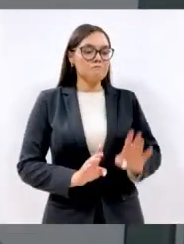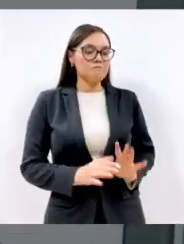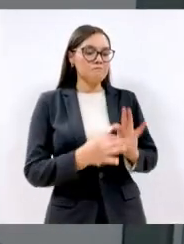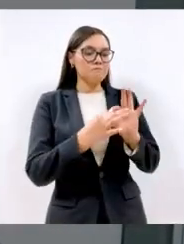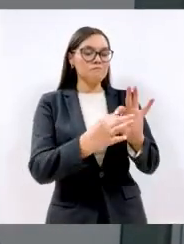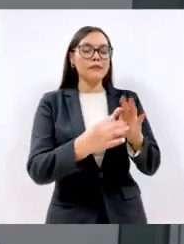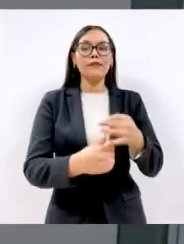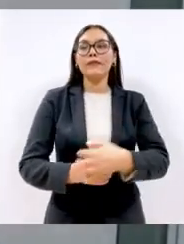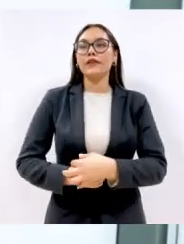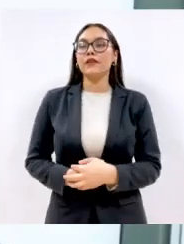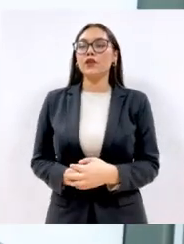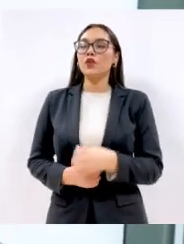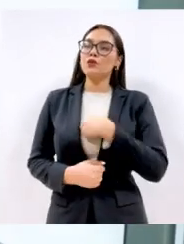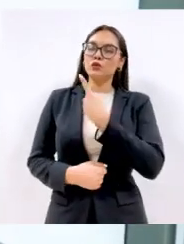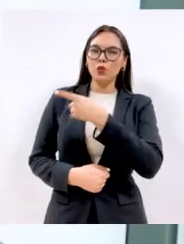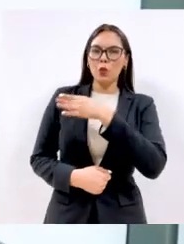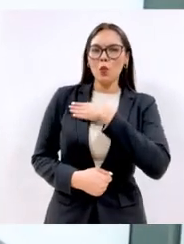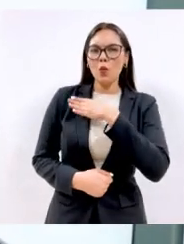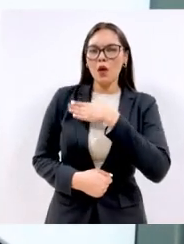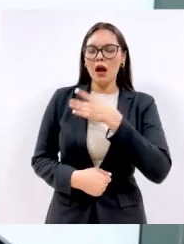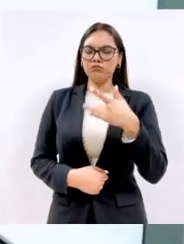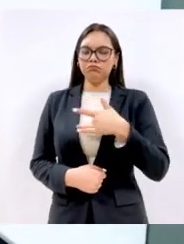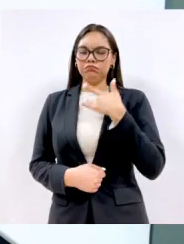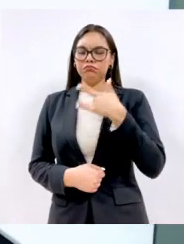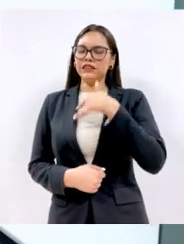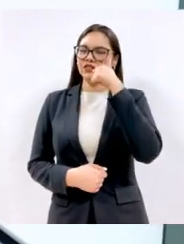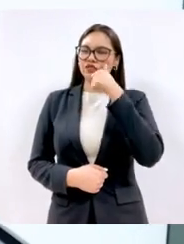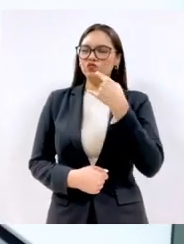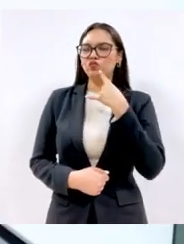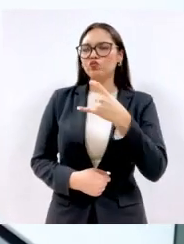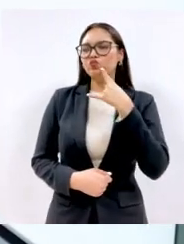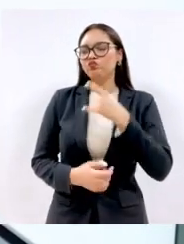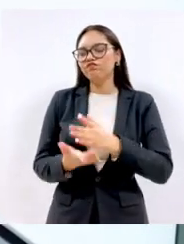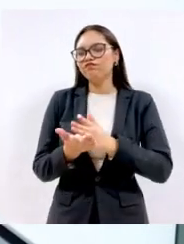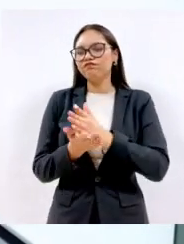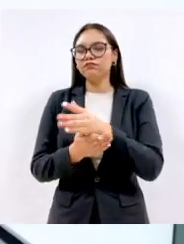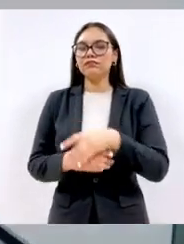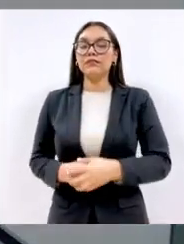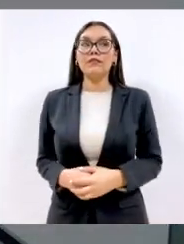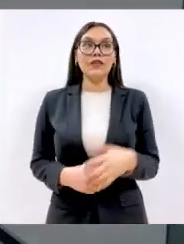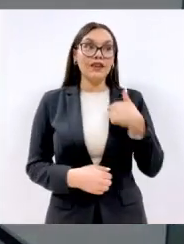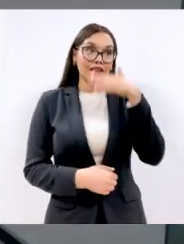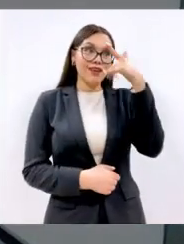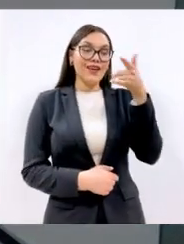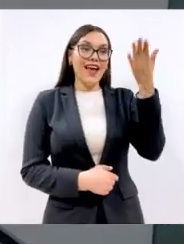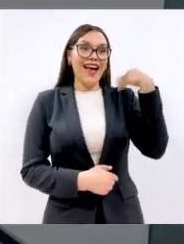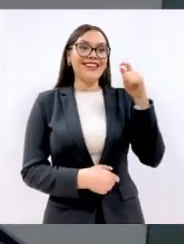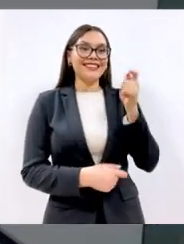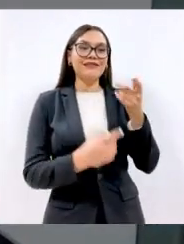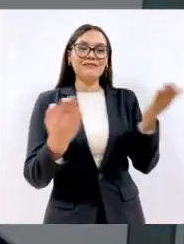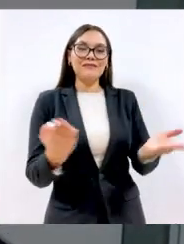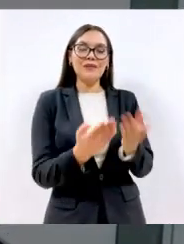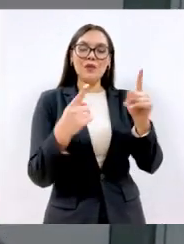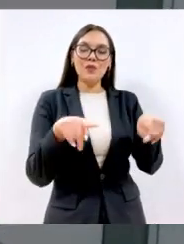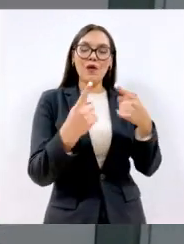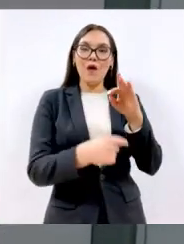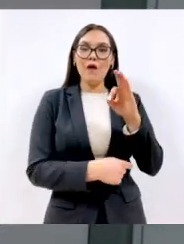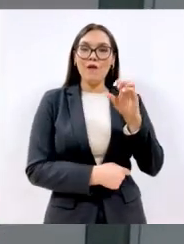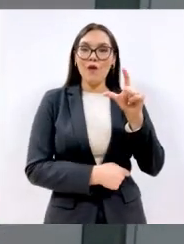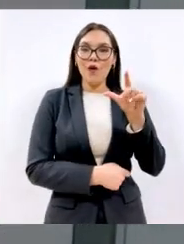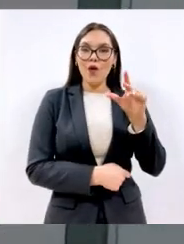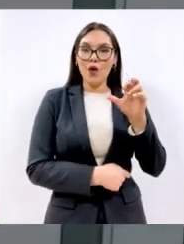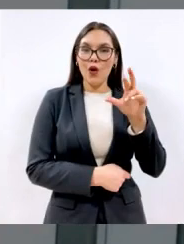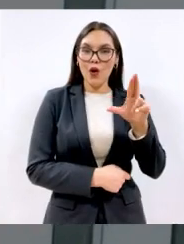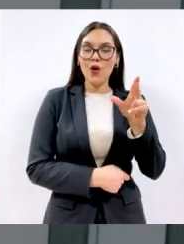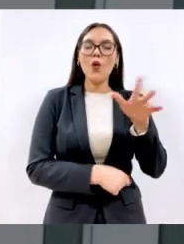Descríbete en 3 palabras. Bueno, soy sensible, intuitiva y perseverante. Nos enteramos que fuiste intérprete de música